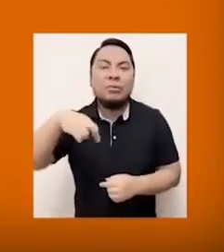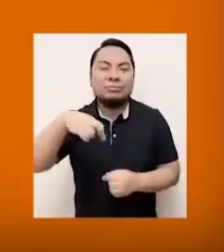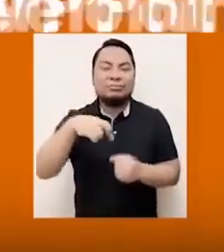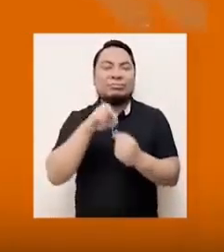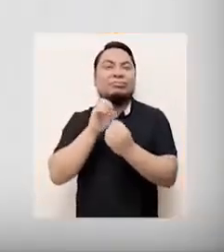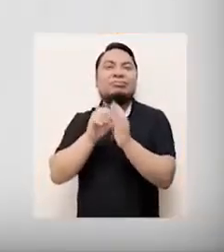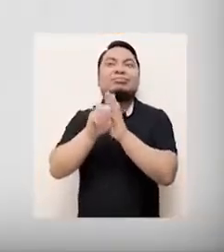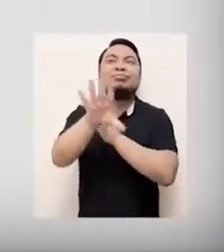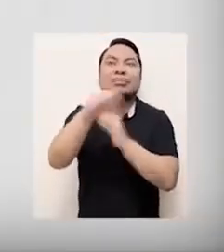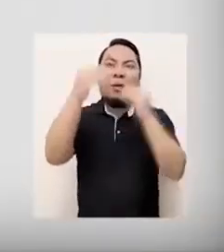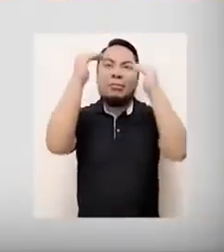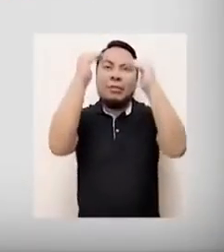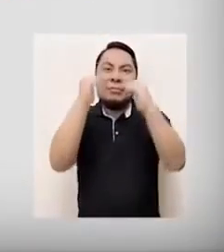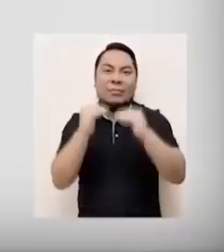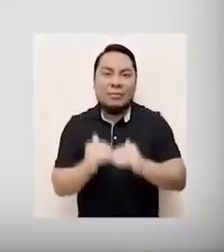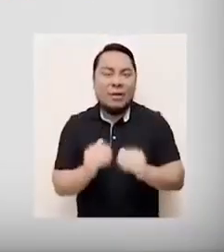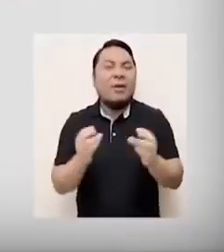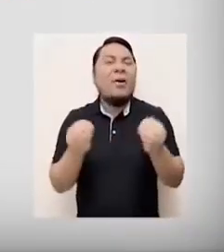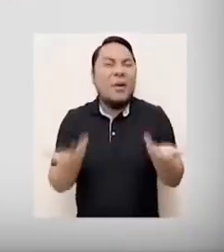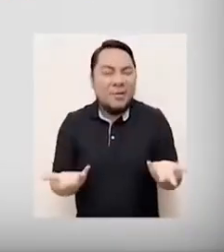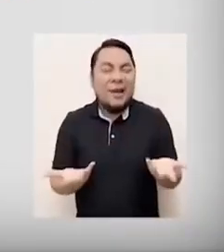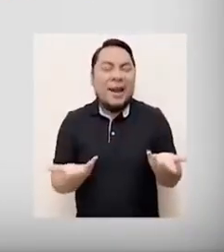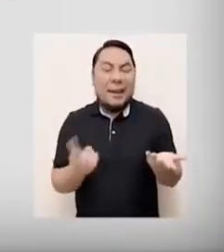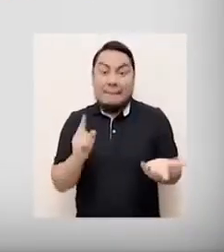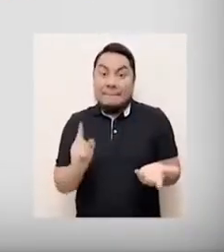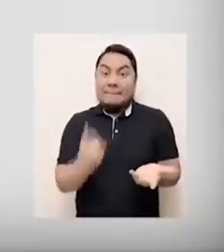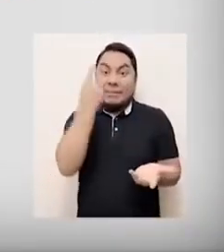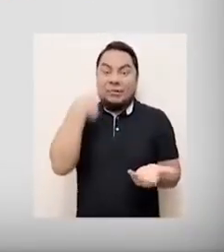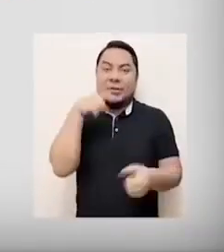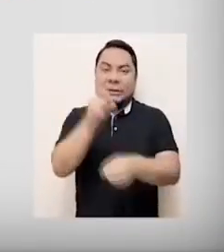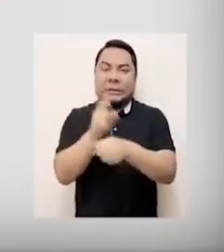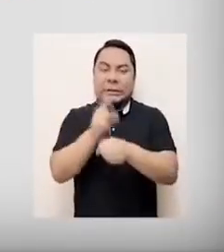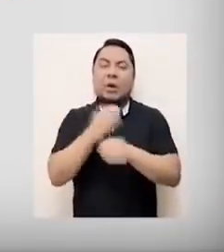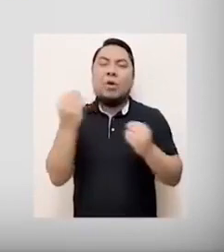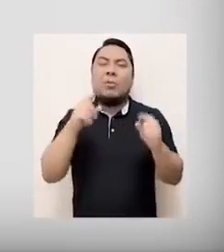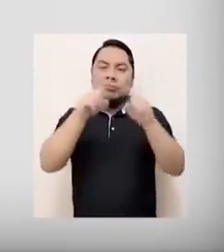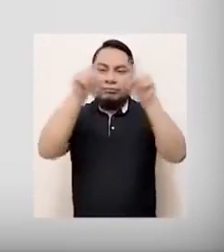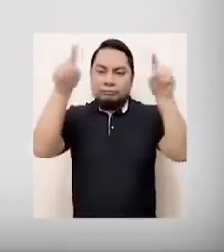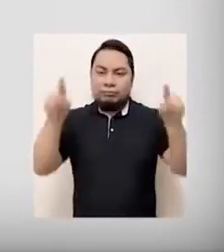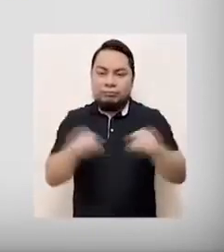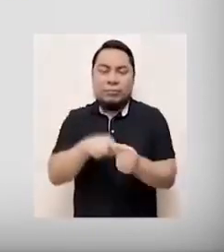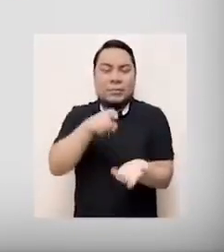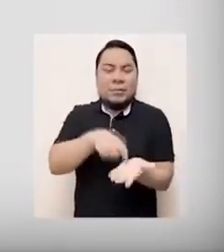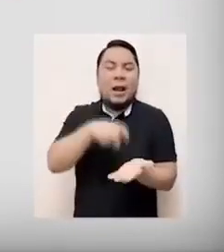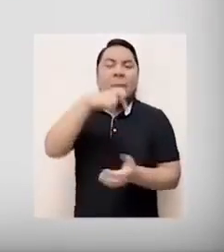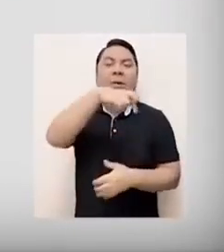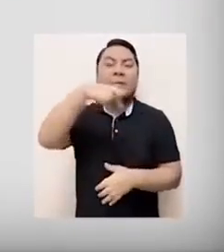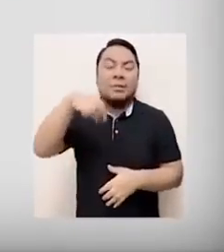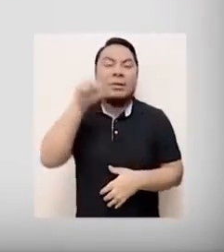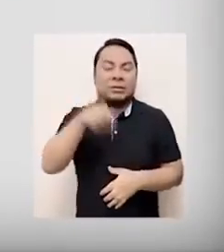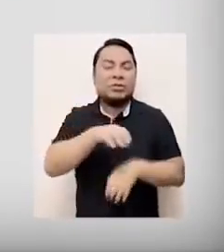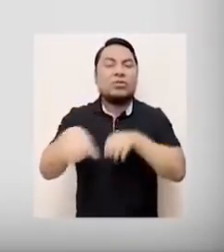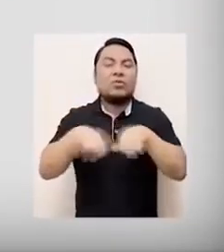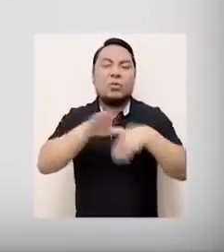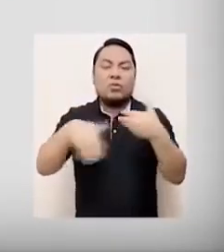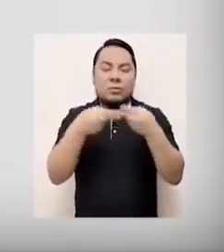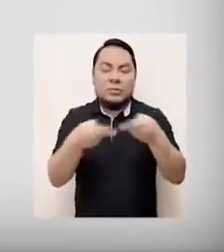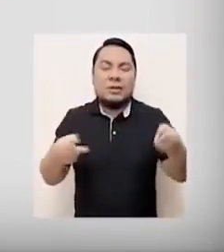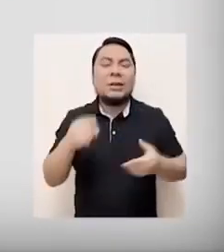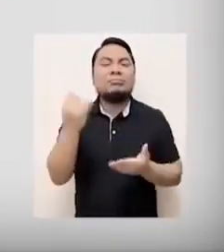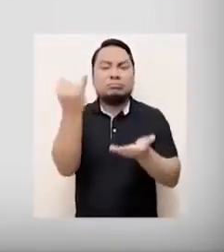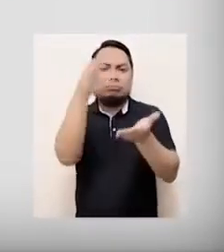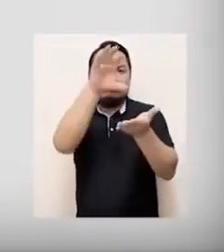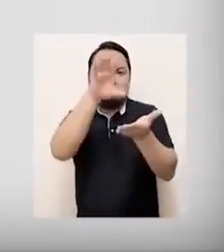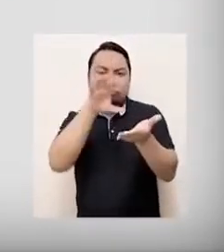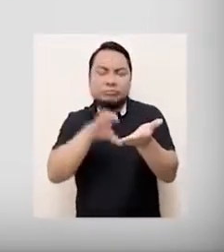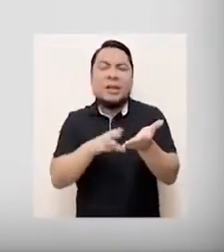point lo primero que prendiera será identificar las principales partes de la ventana de power point y las opciones de herramientas de